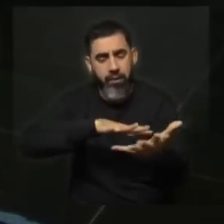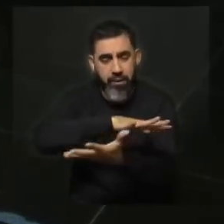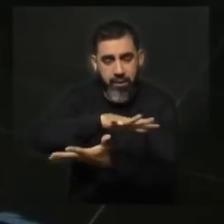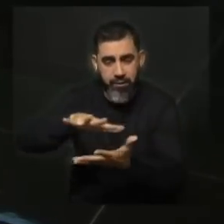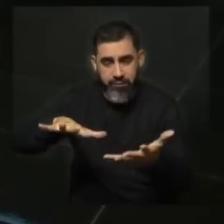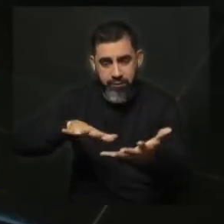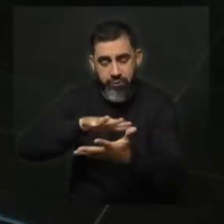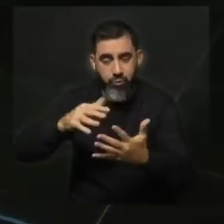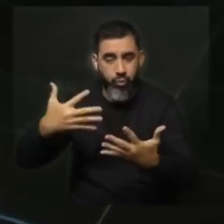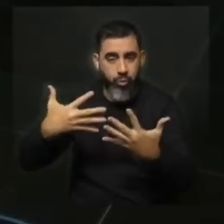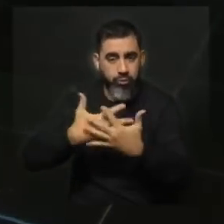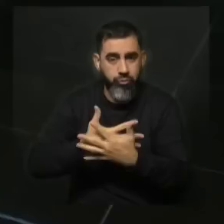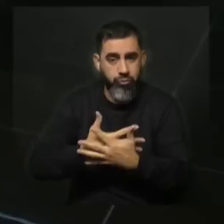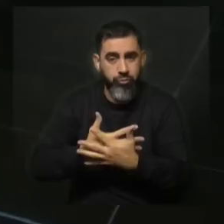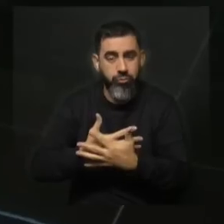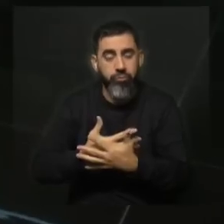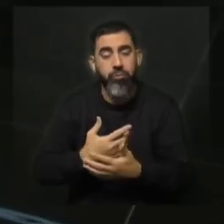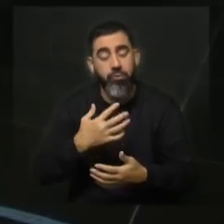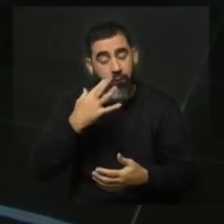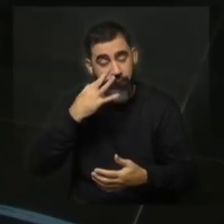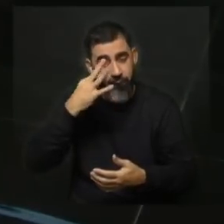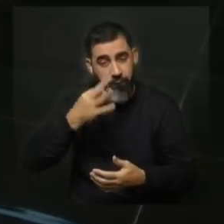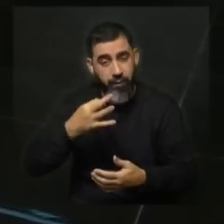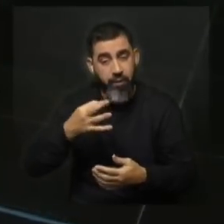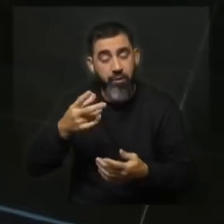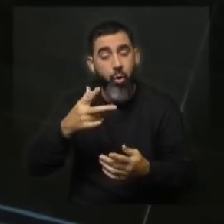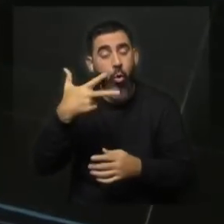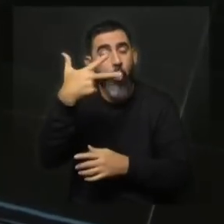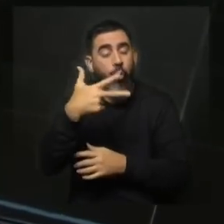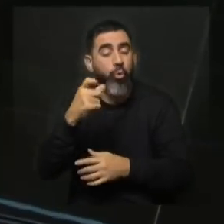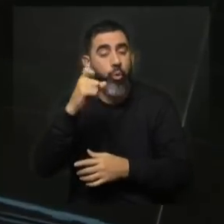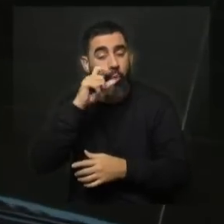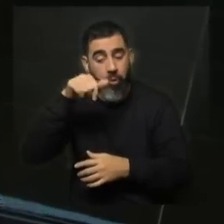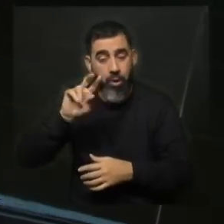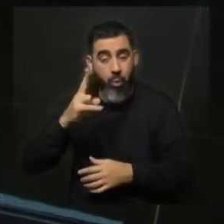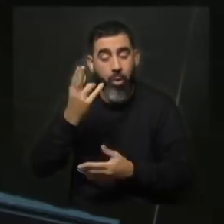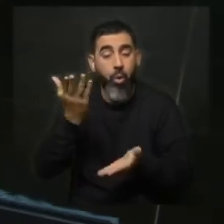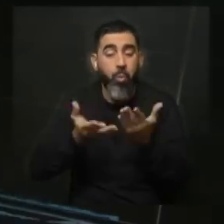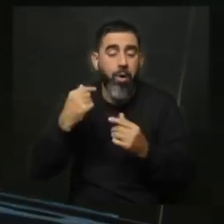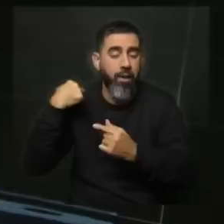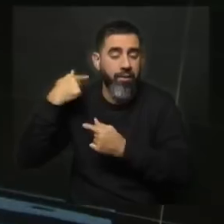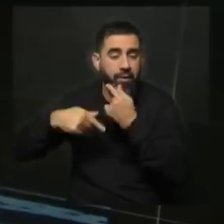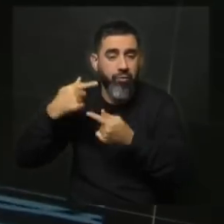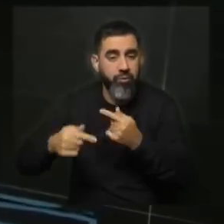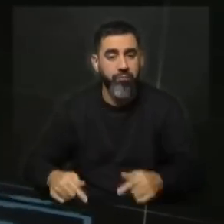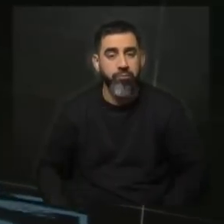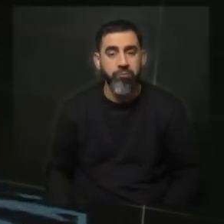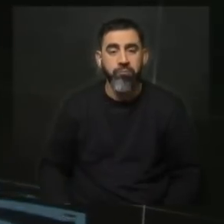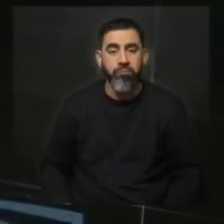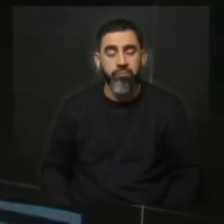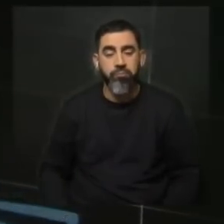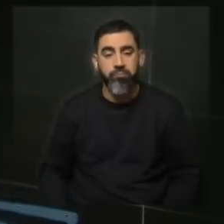estamos viviendo digamos y qué peso tiene digamos este tipo de alojamientos turísticos acá en Uruguay con respecto a los tradicionales Ay Dios hay